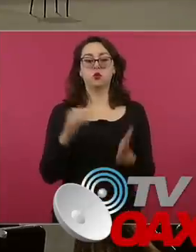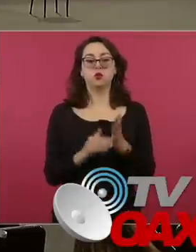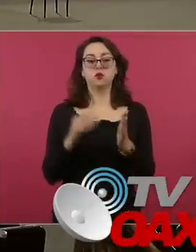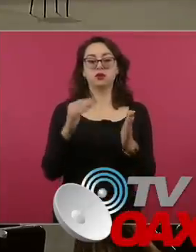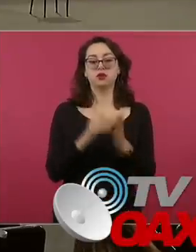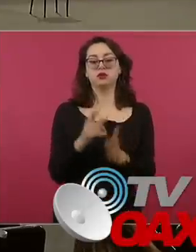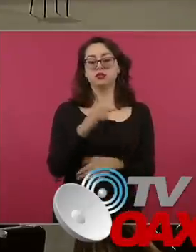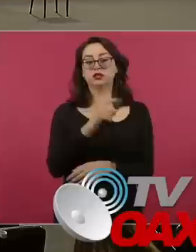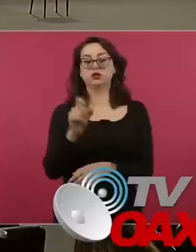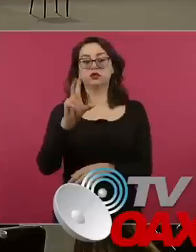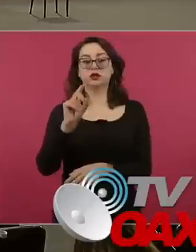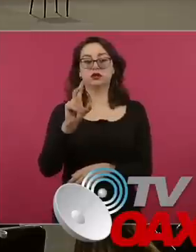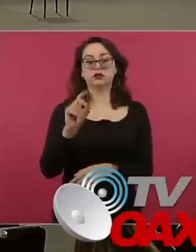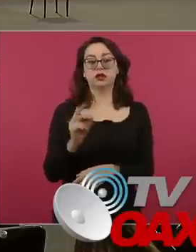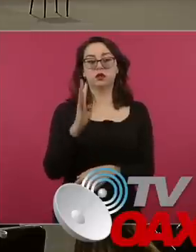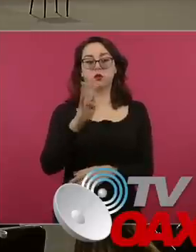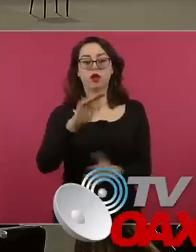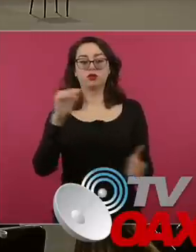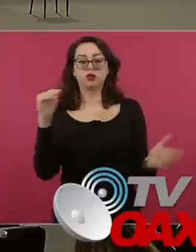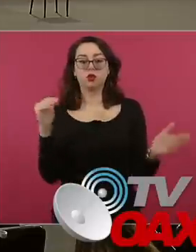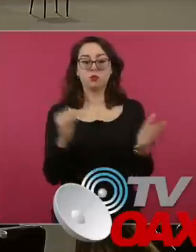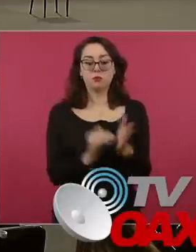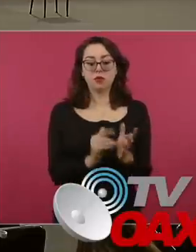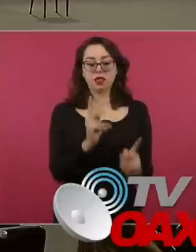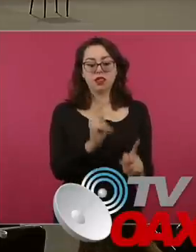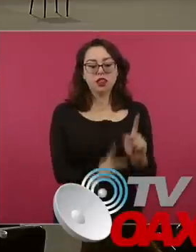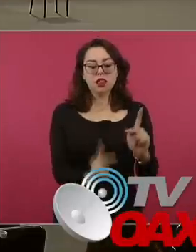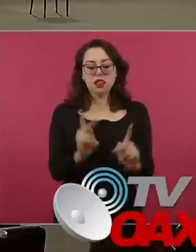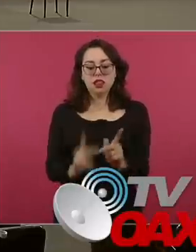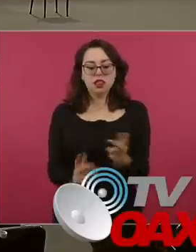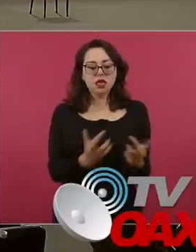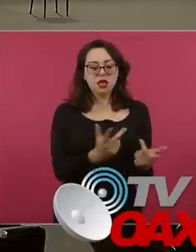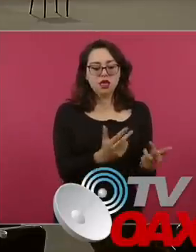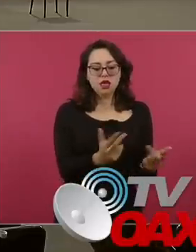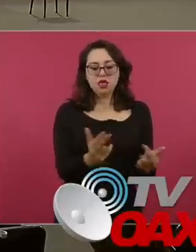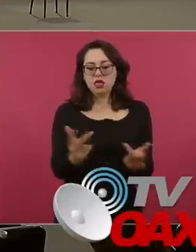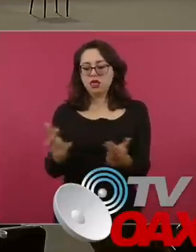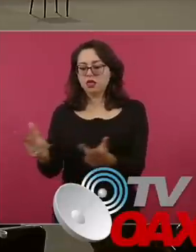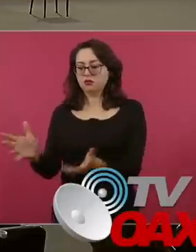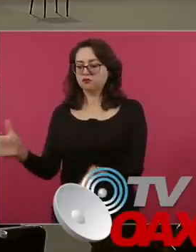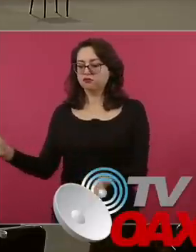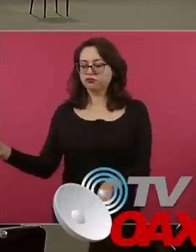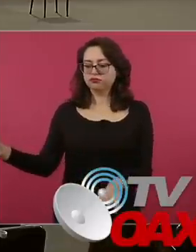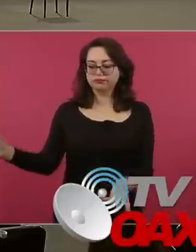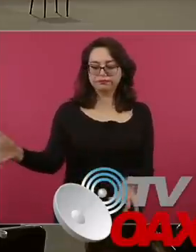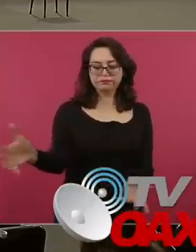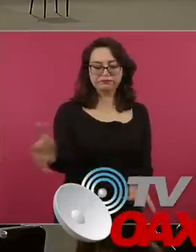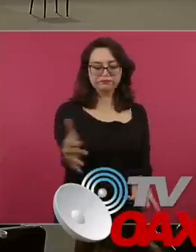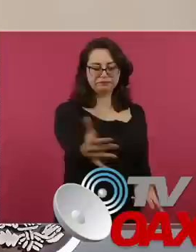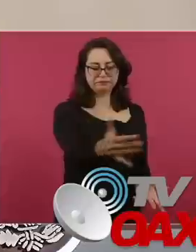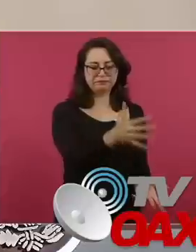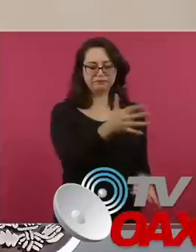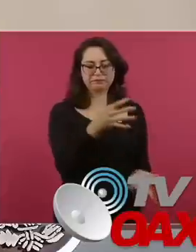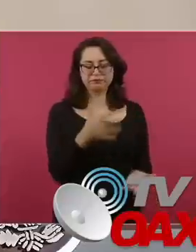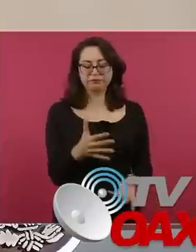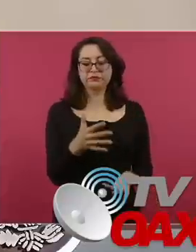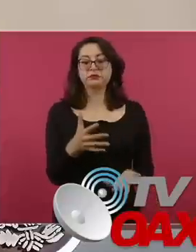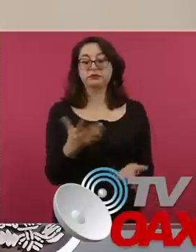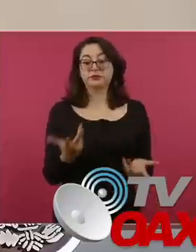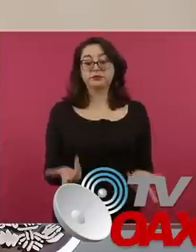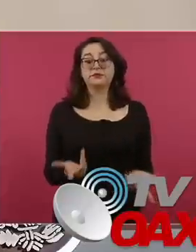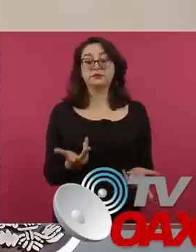1,134,908 fragmentos de cerámica analizados. Esto significa que hemos podido llenar